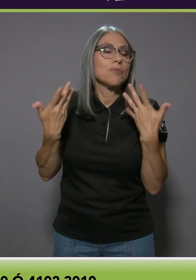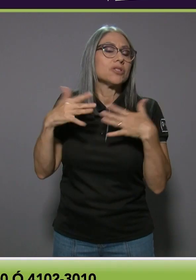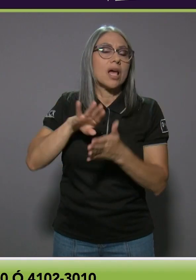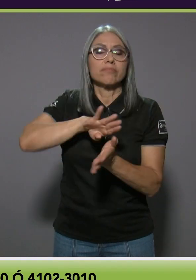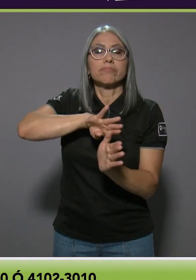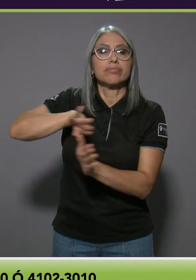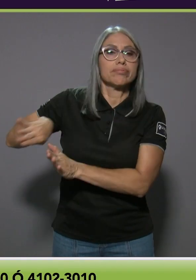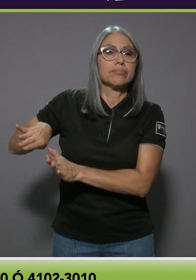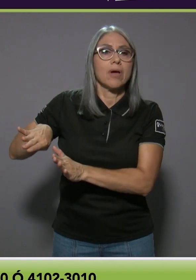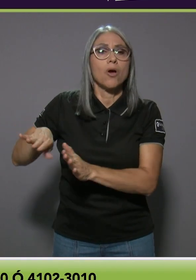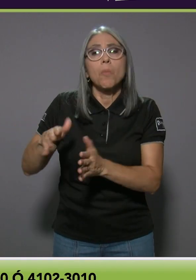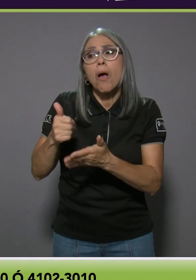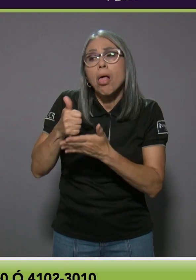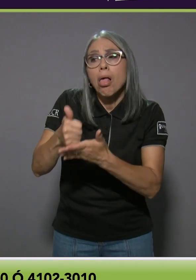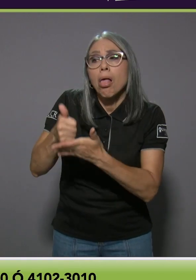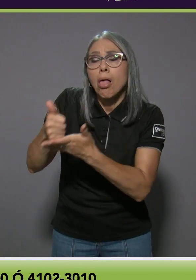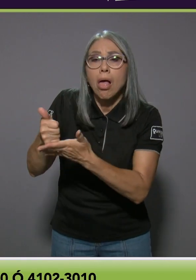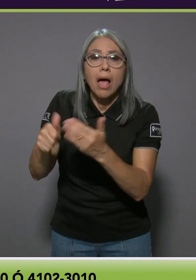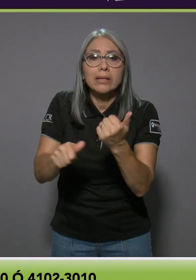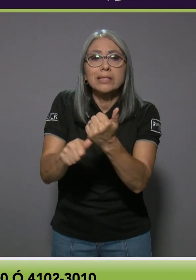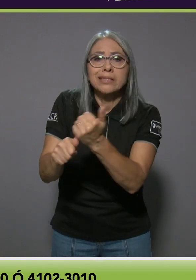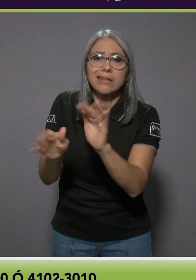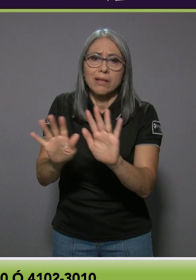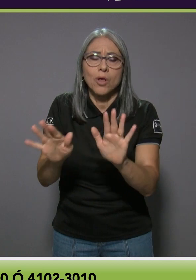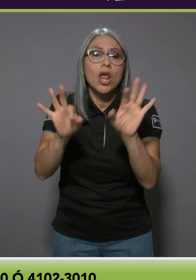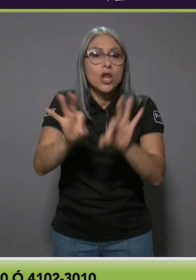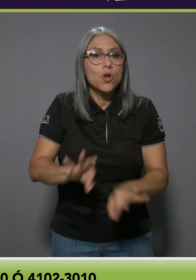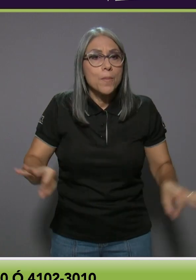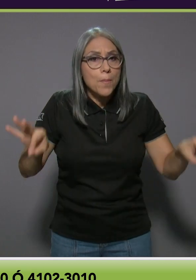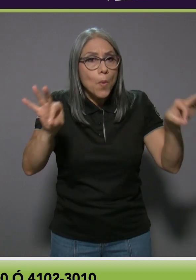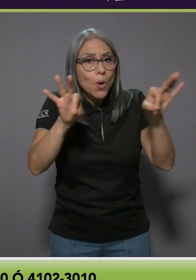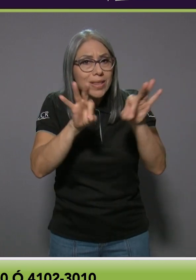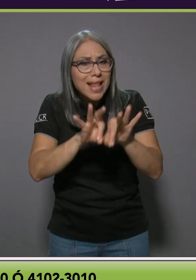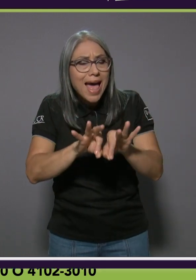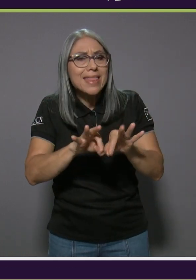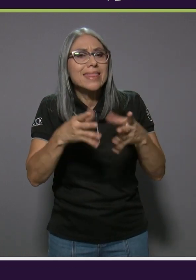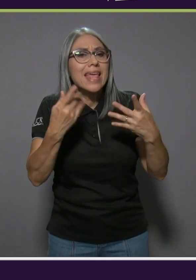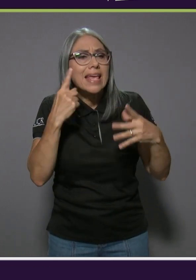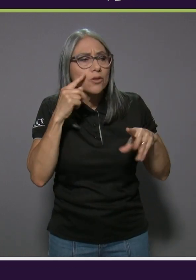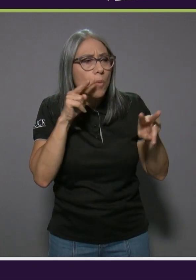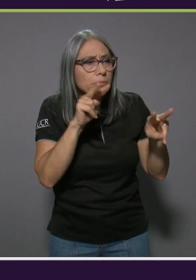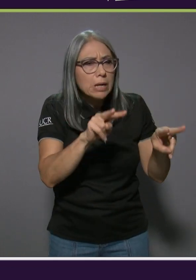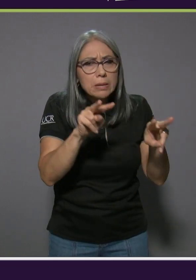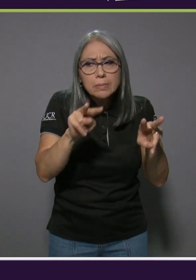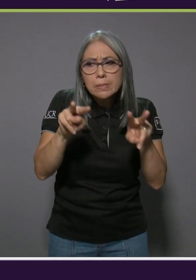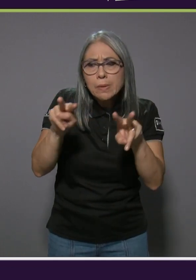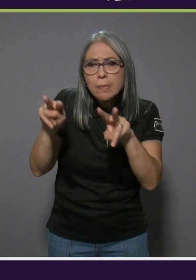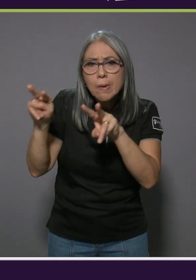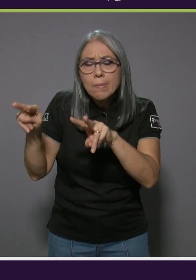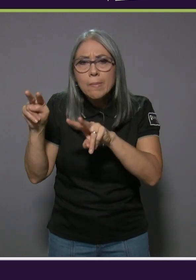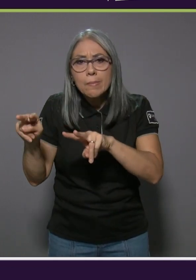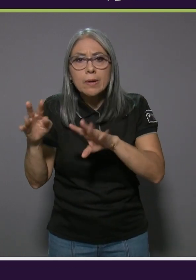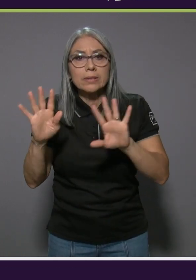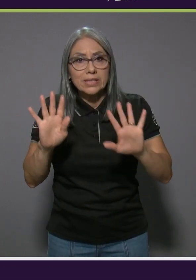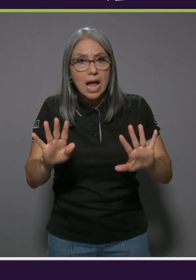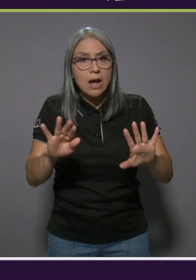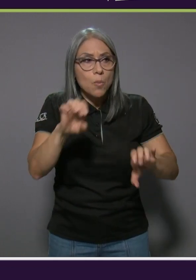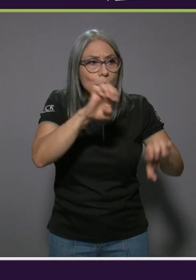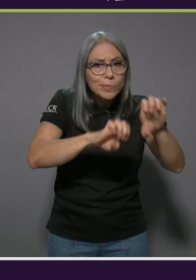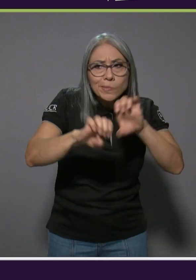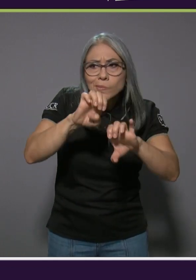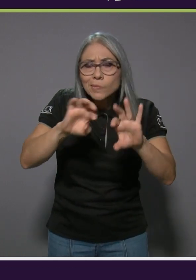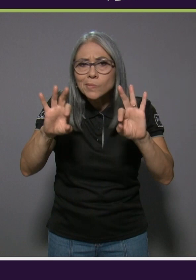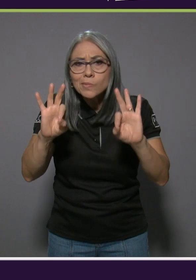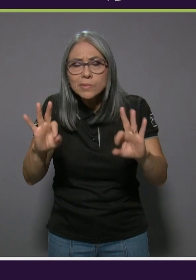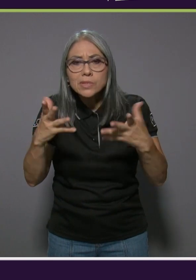Entonces, lo importante acá es efectivamente ese mapeo previo, ¿verdad? Esa concepción previa de realmente estoy en